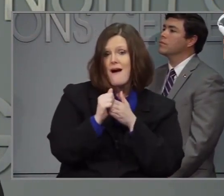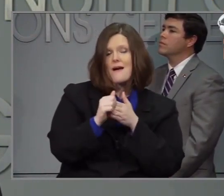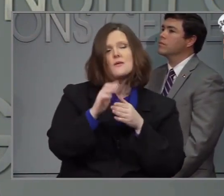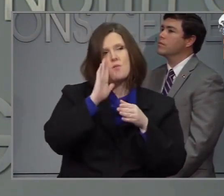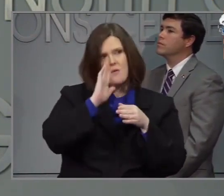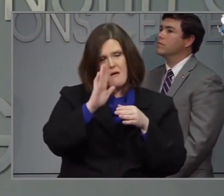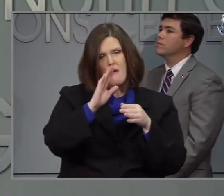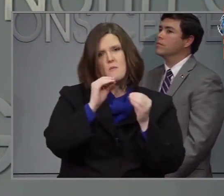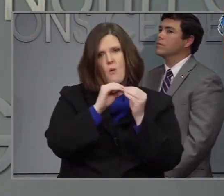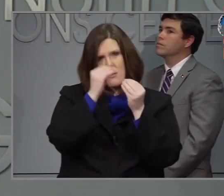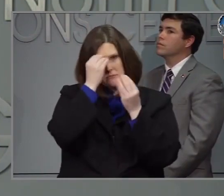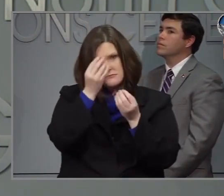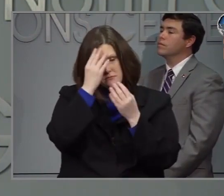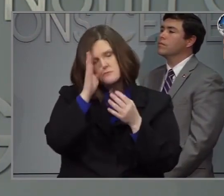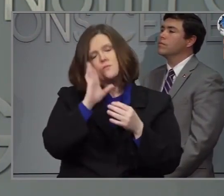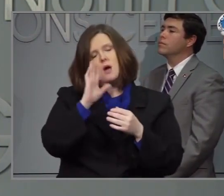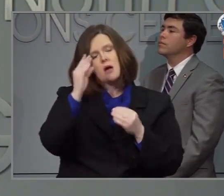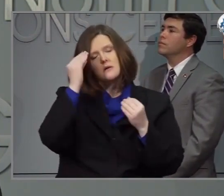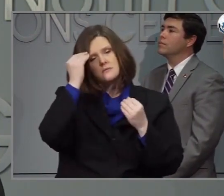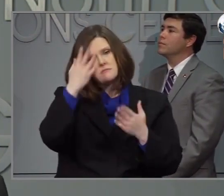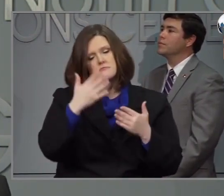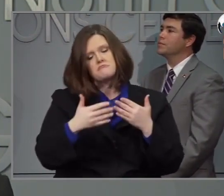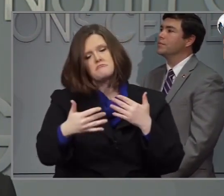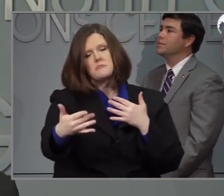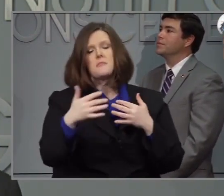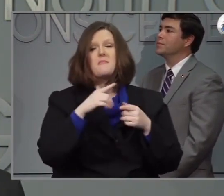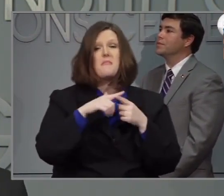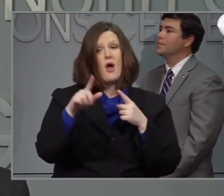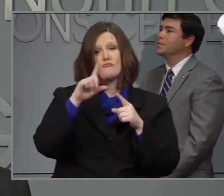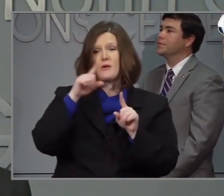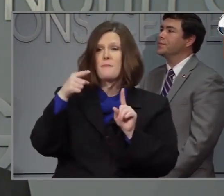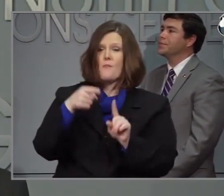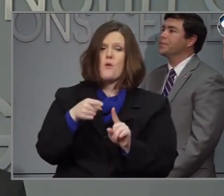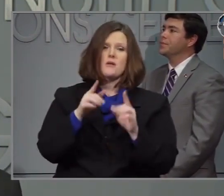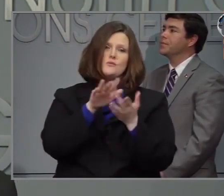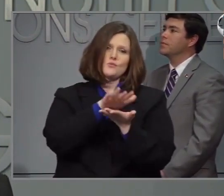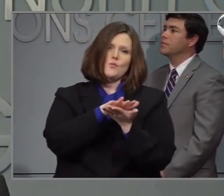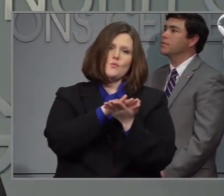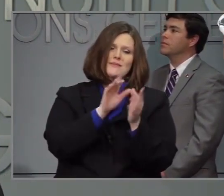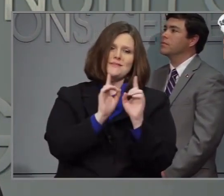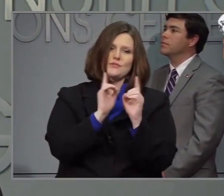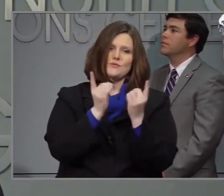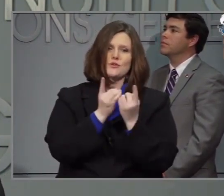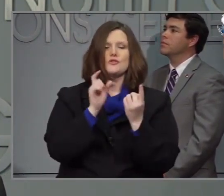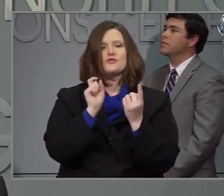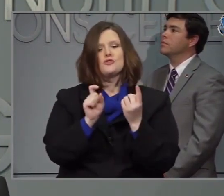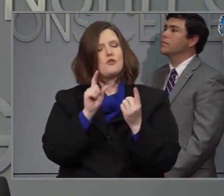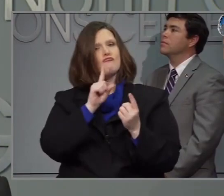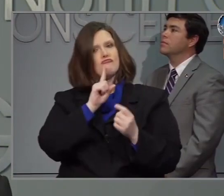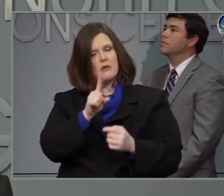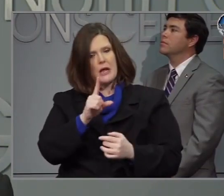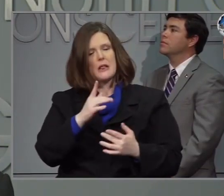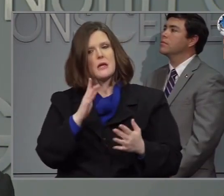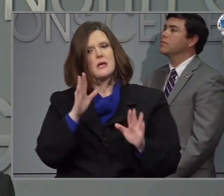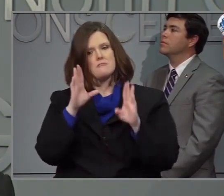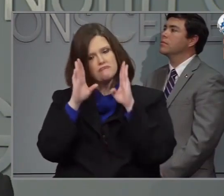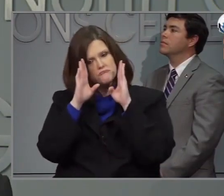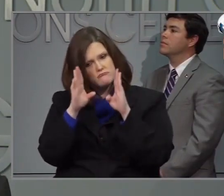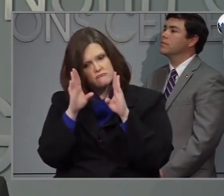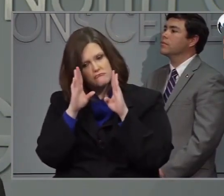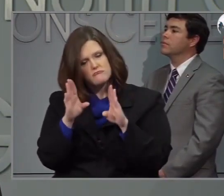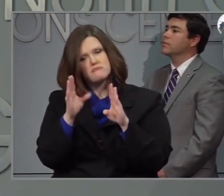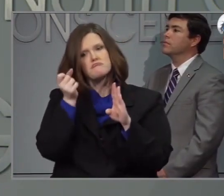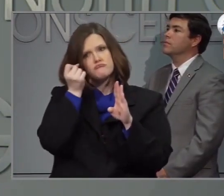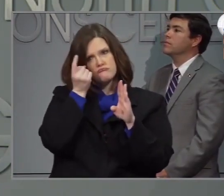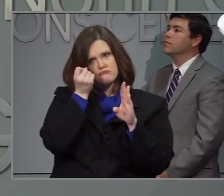guías para los desempleados de los distritos escolares ya bien y esto va a ser sensible a los empleados que tengan algún problema